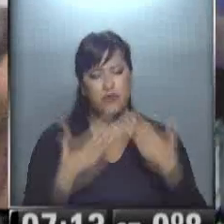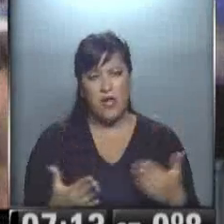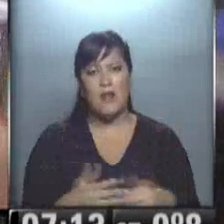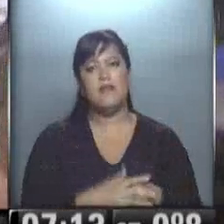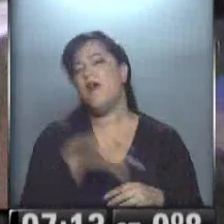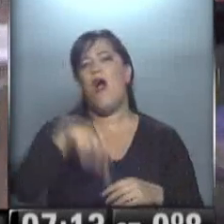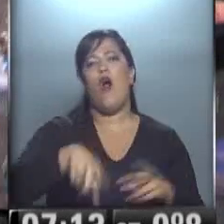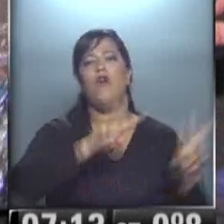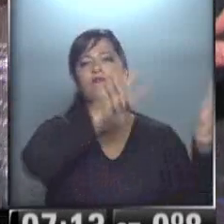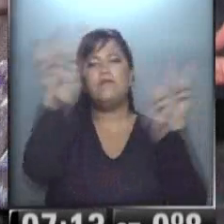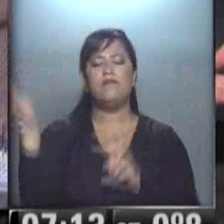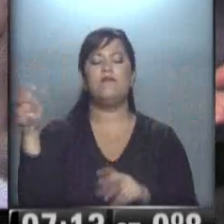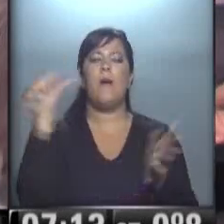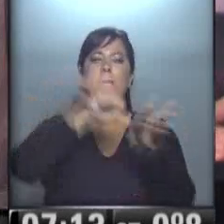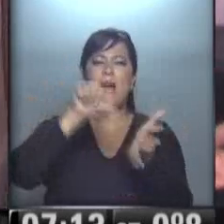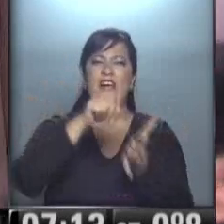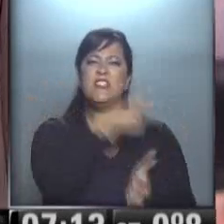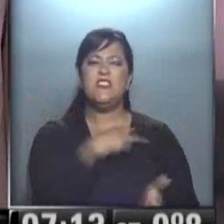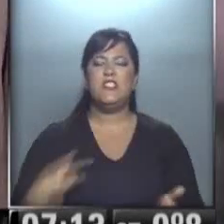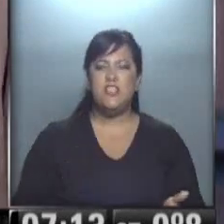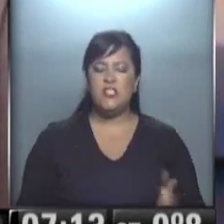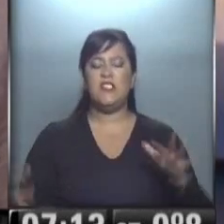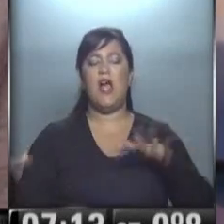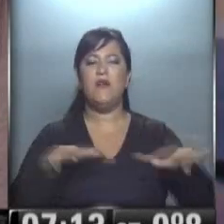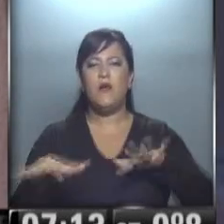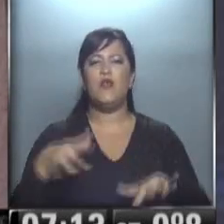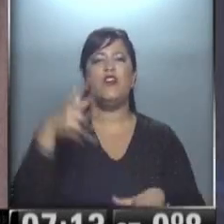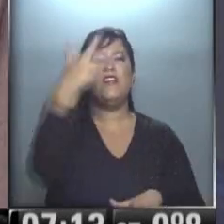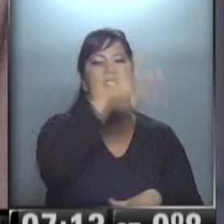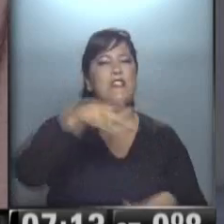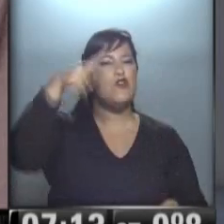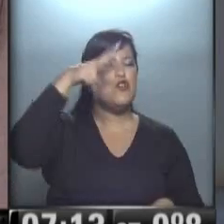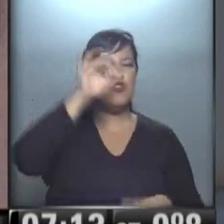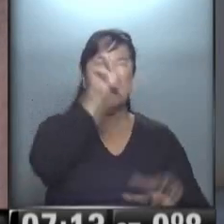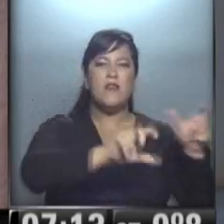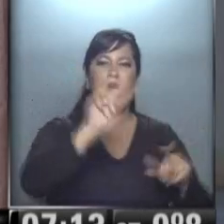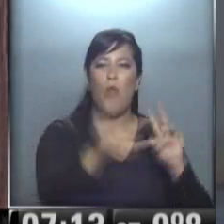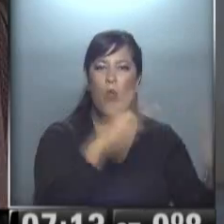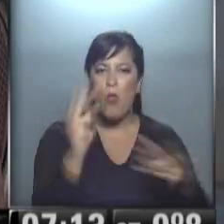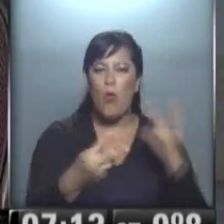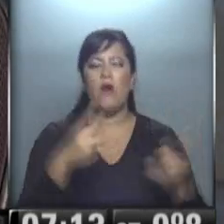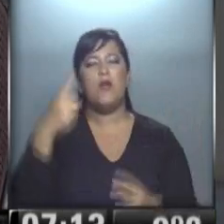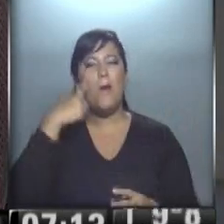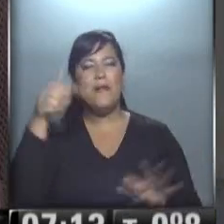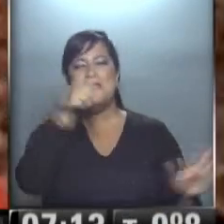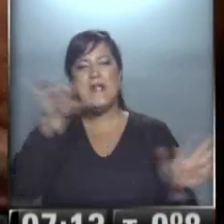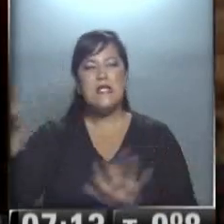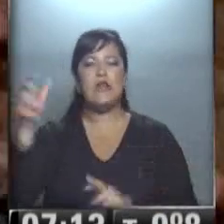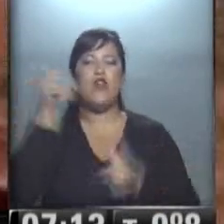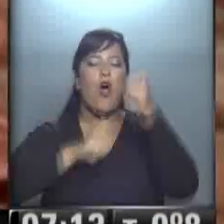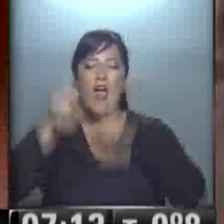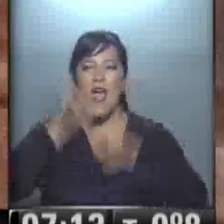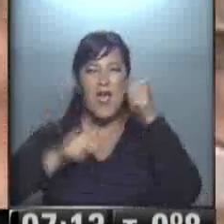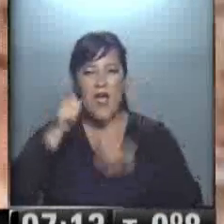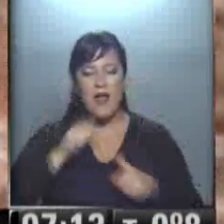Nos trasladamos ahora a China por un terremoto que causó al menos 380 muertos, 1.800 heridos, 6,1 grados en la magnitud de la escala